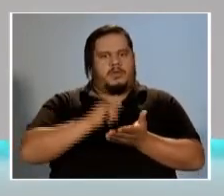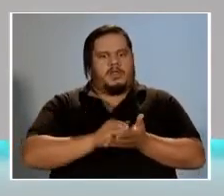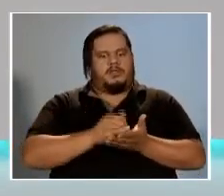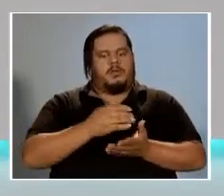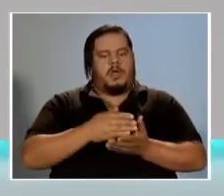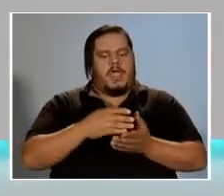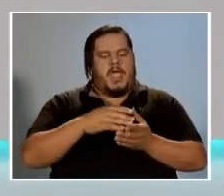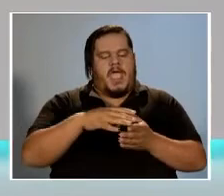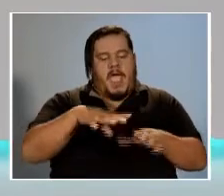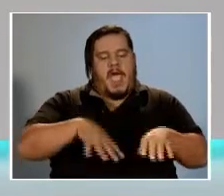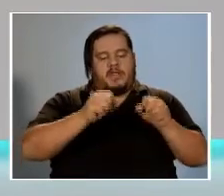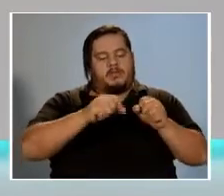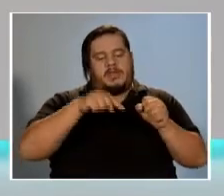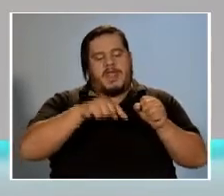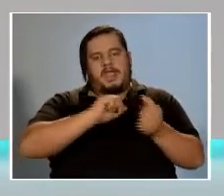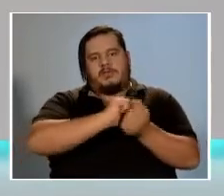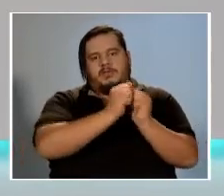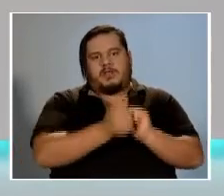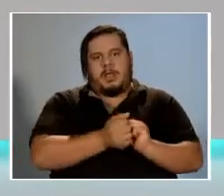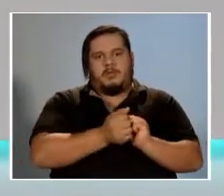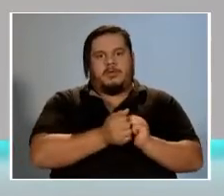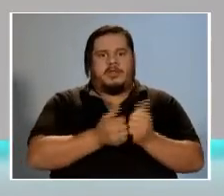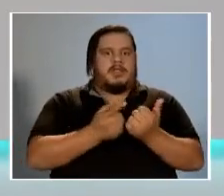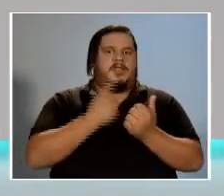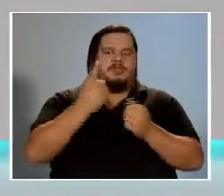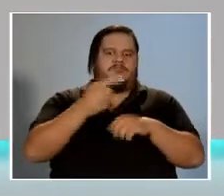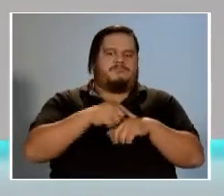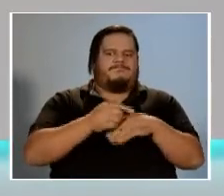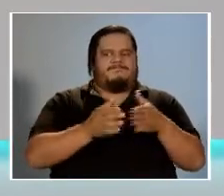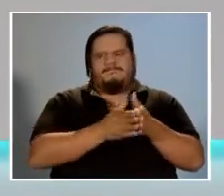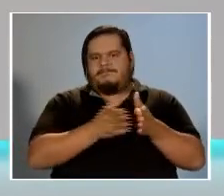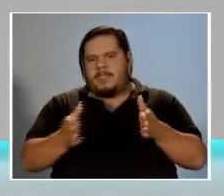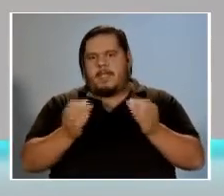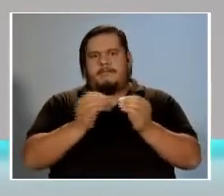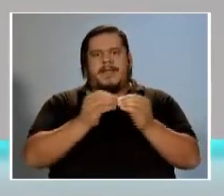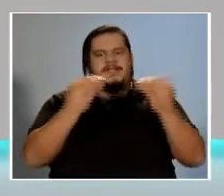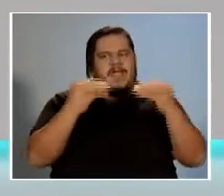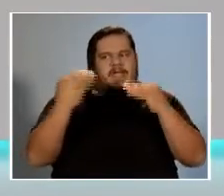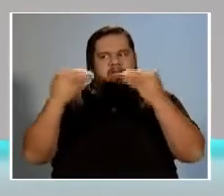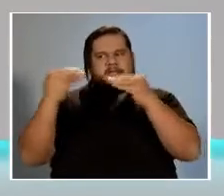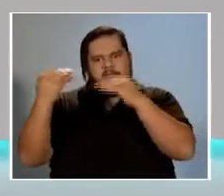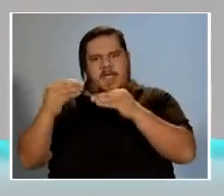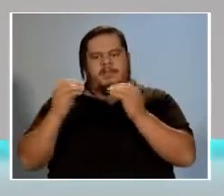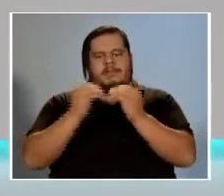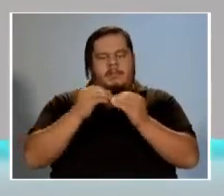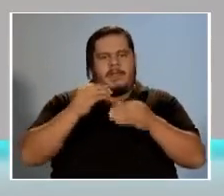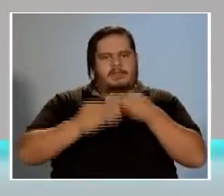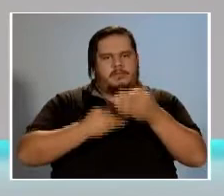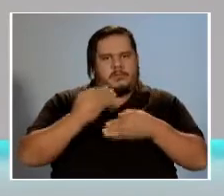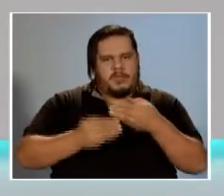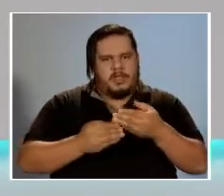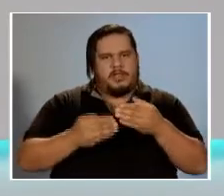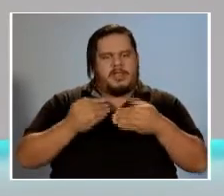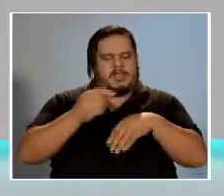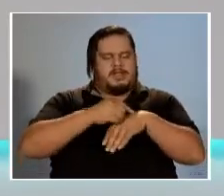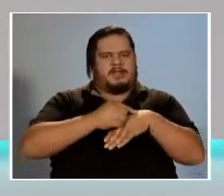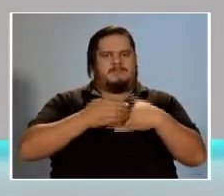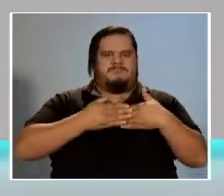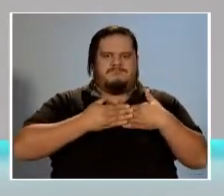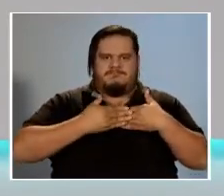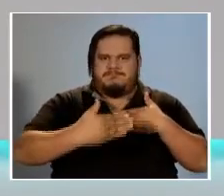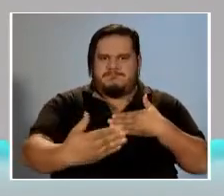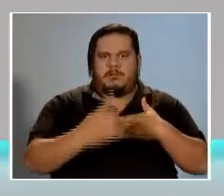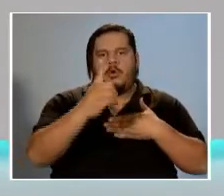mayor. Tiene una fase más larga, tiene más etapas, más procesos, y eso hace que se extienda en el tiempo pues una